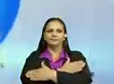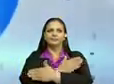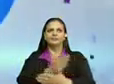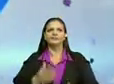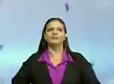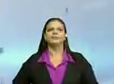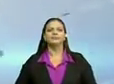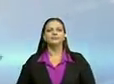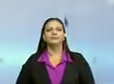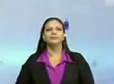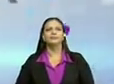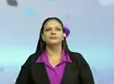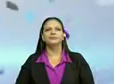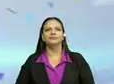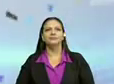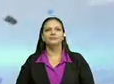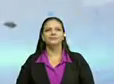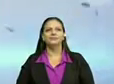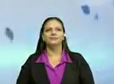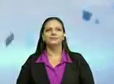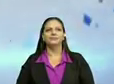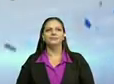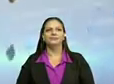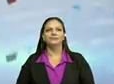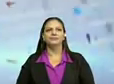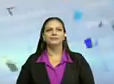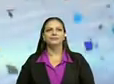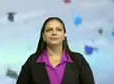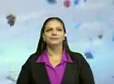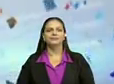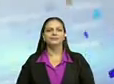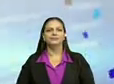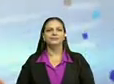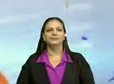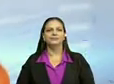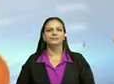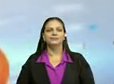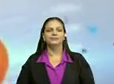con las ganas. Ni lo mismo. ¡Vamos, dejó maldito, te me estás quedando!